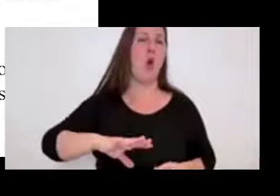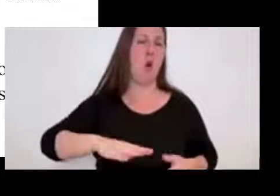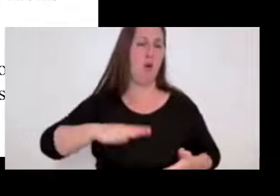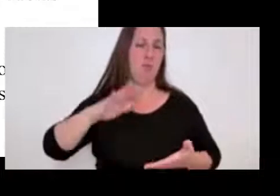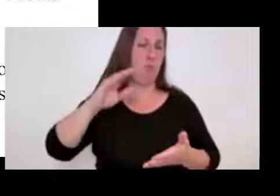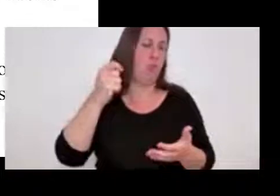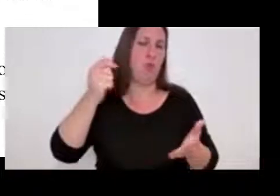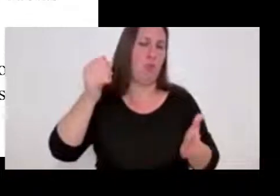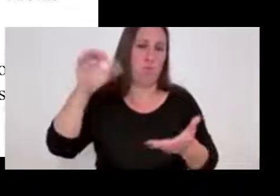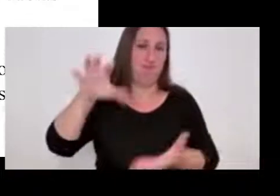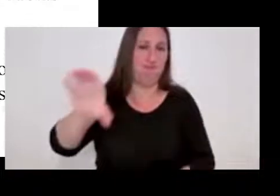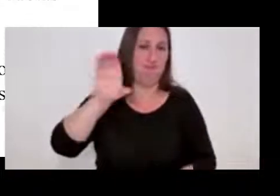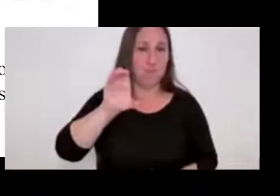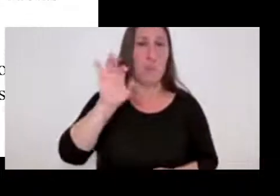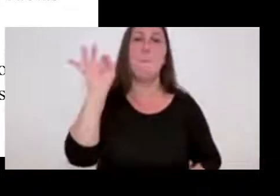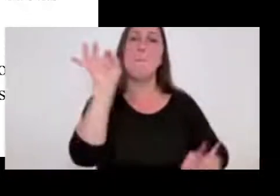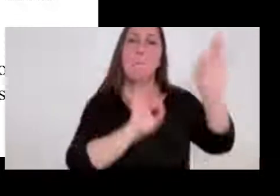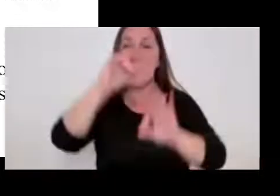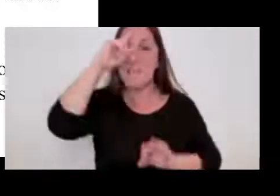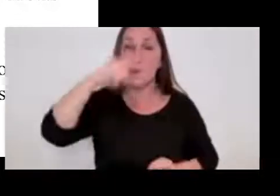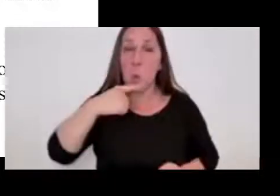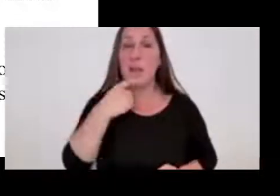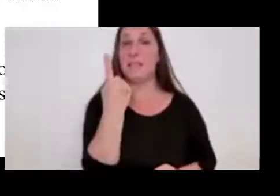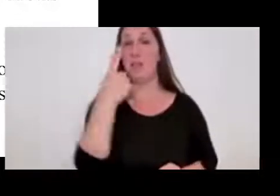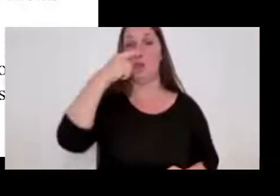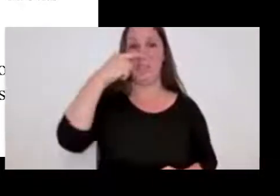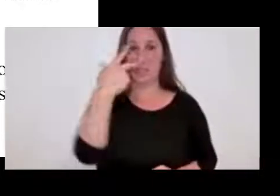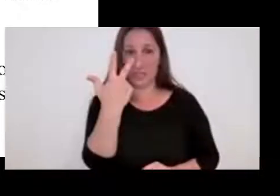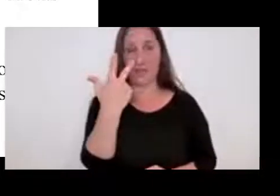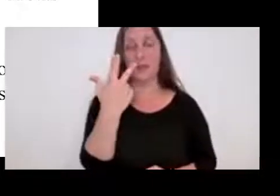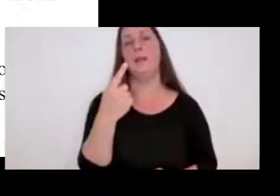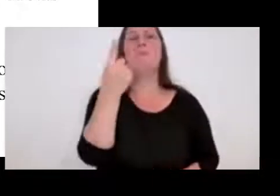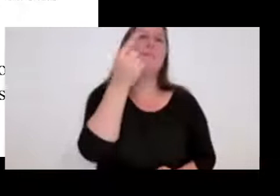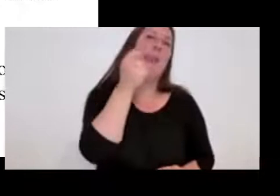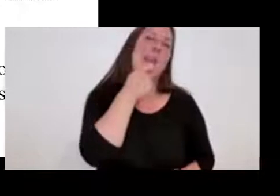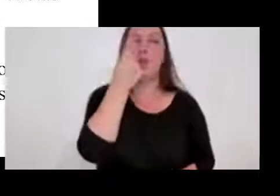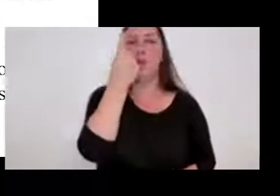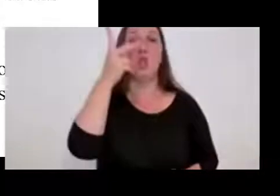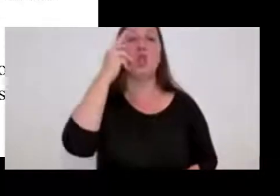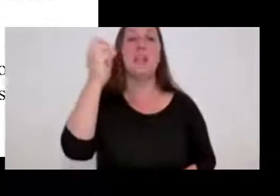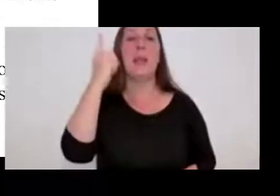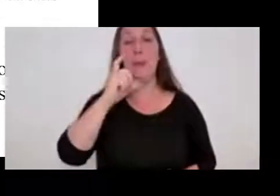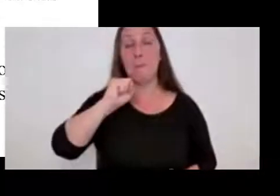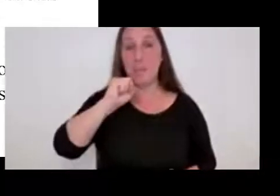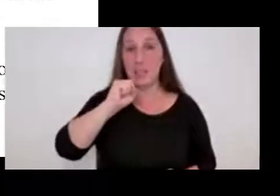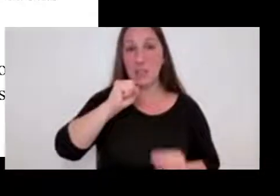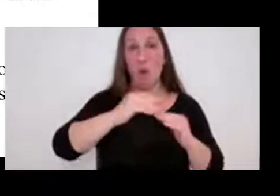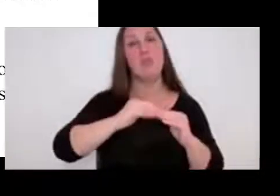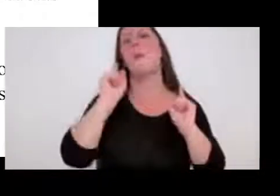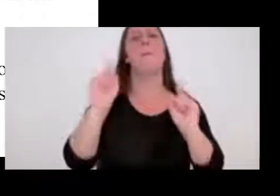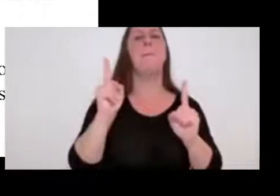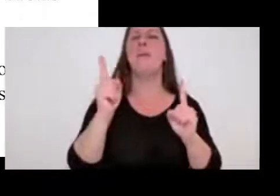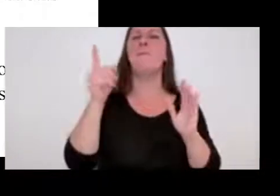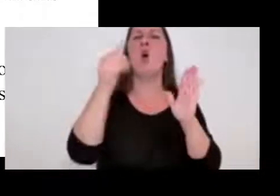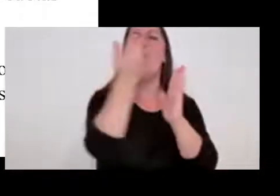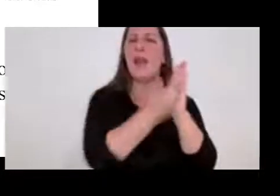mensual superior a 173, tomemos 180.000 pesos, mantiene el régimen de retención como